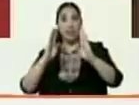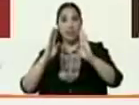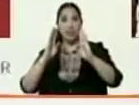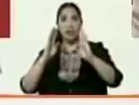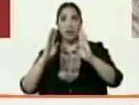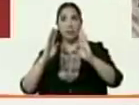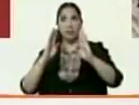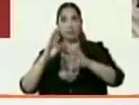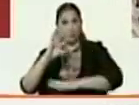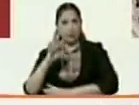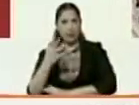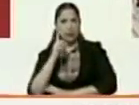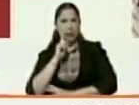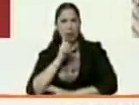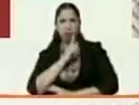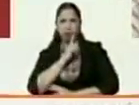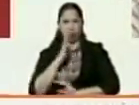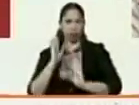se llama, ¿verdad?